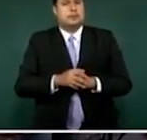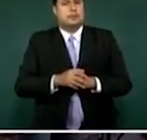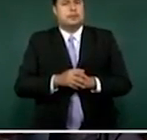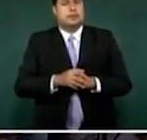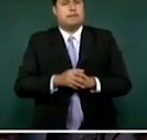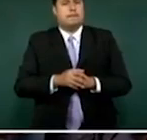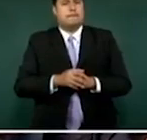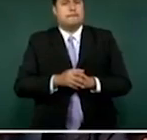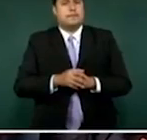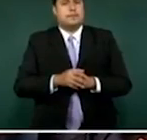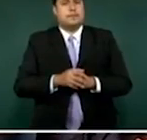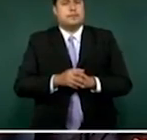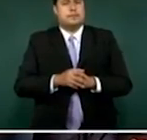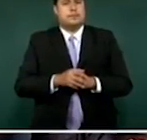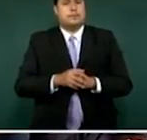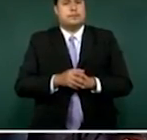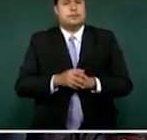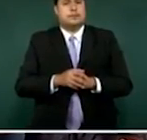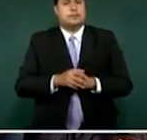para que podamos